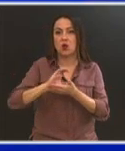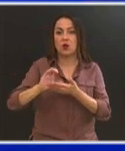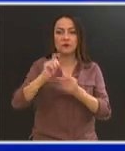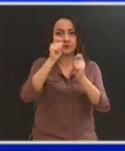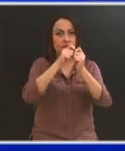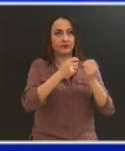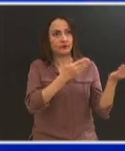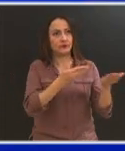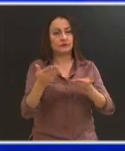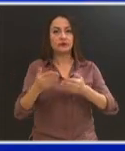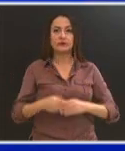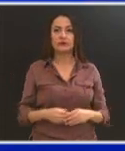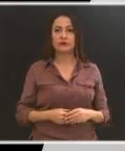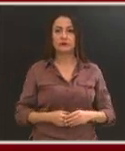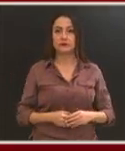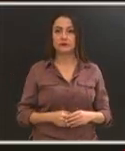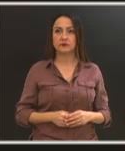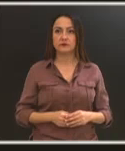detalles.